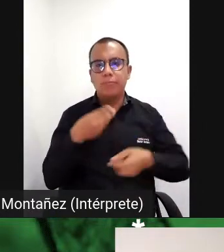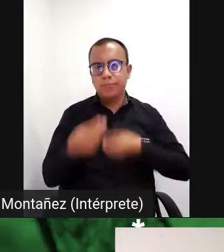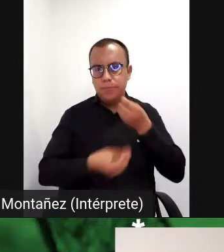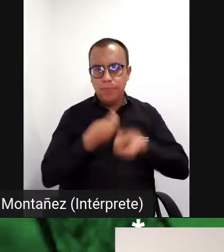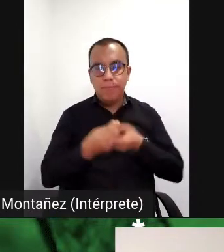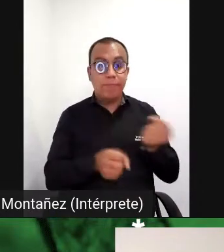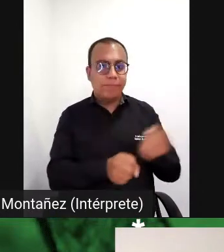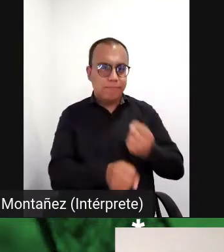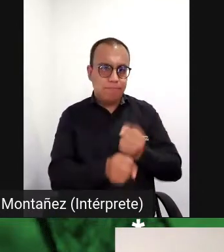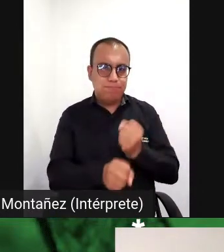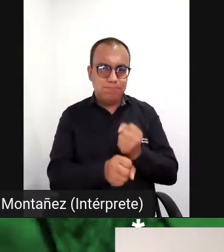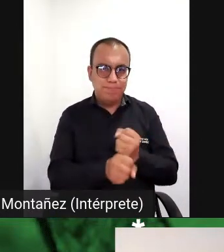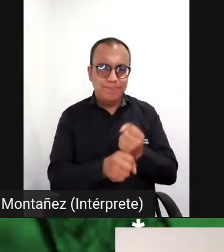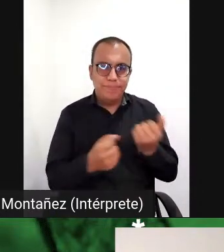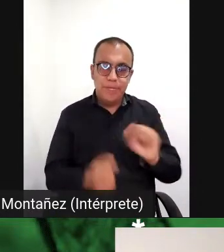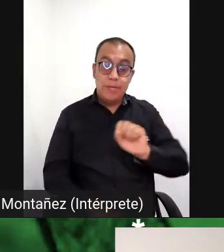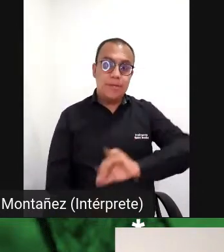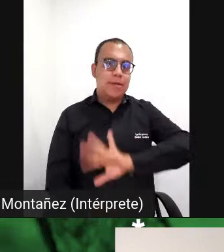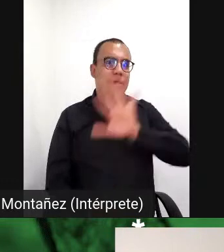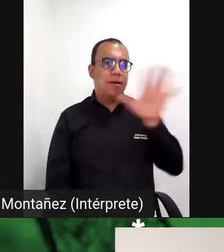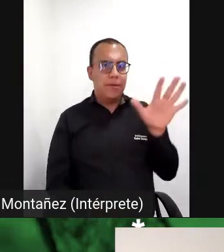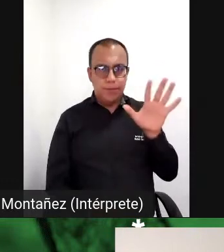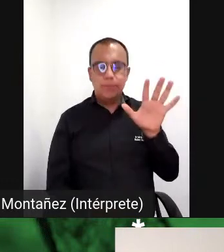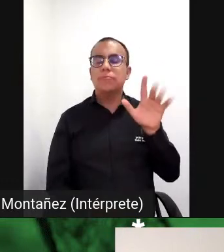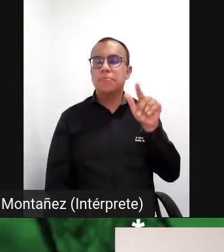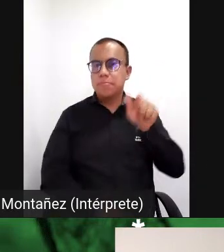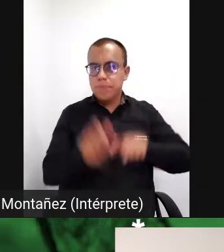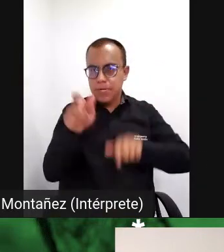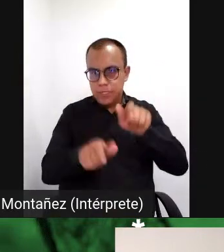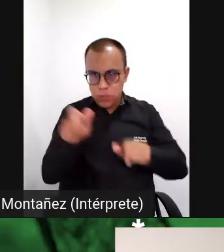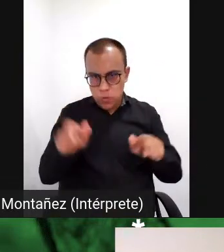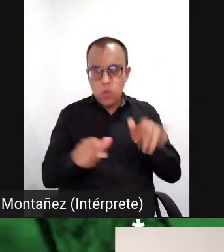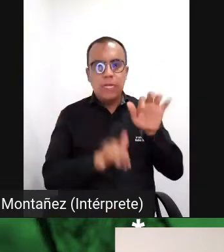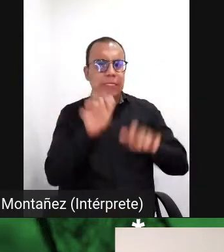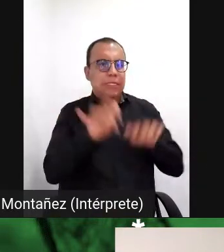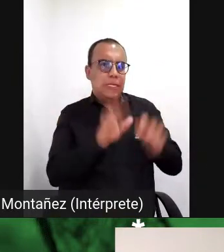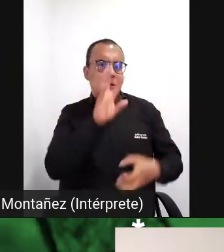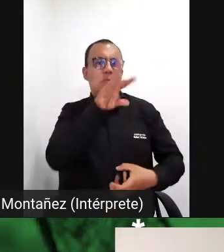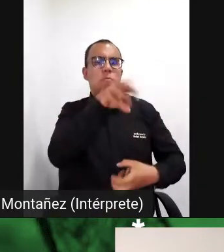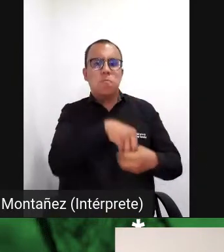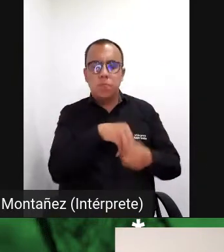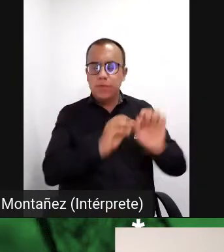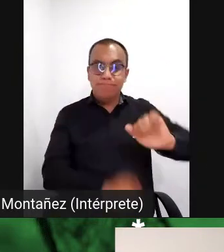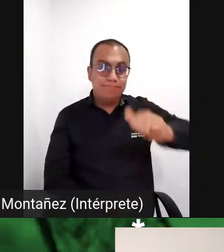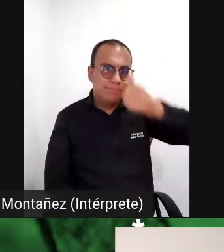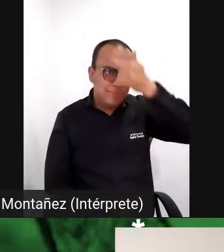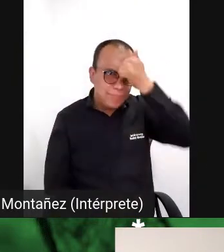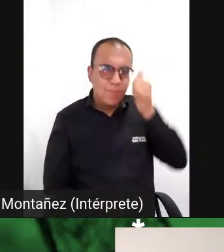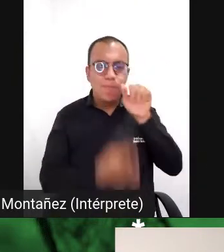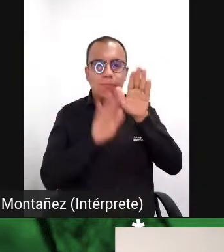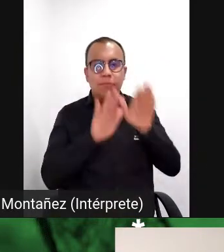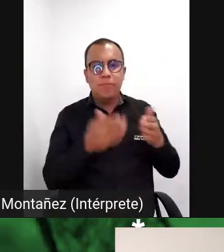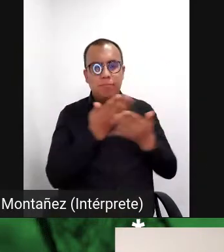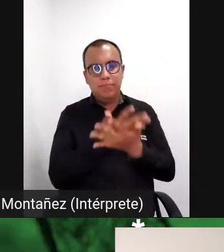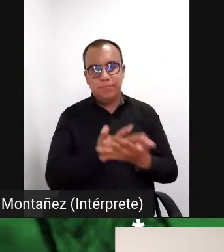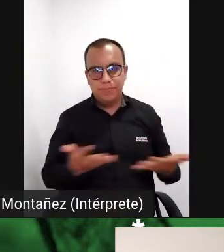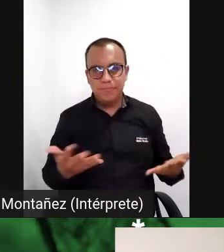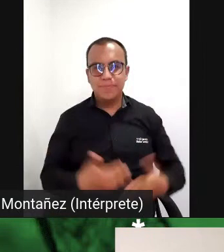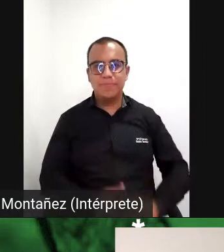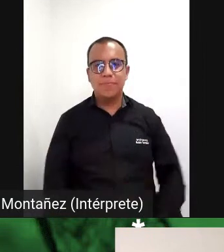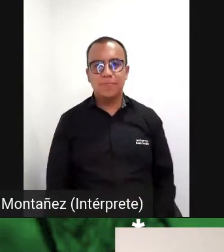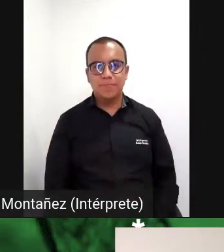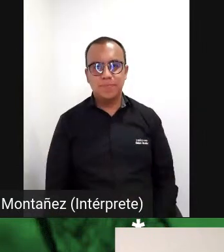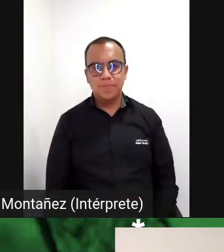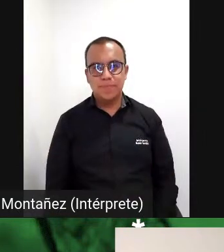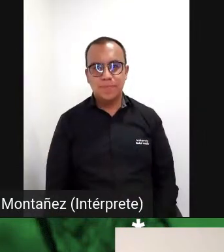trabajamos ahí. Obviamente, aparte de la gente de la secretaría, pues que fue fundamental, Víctor Manuel Rodríguez y la